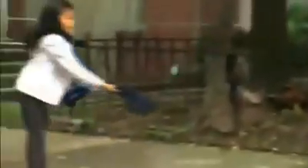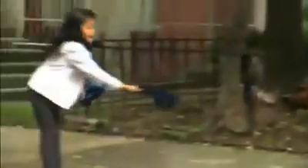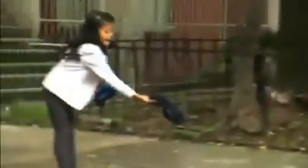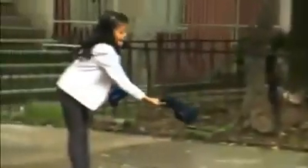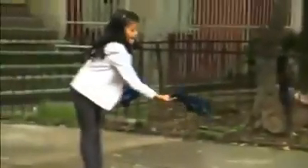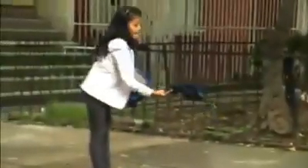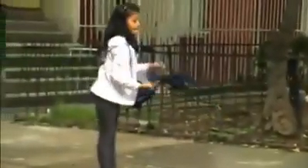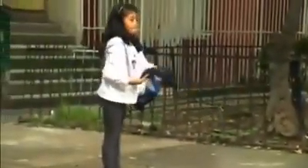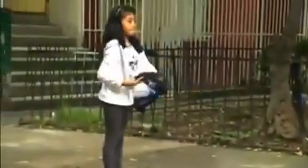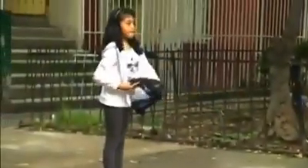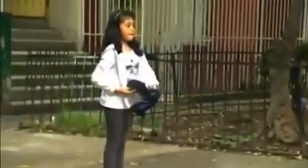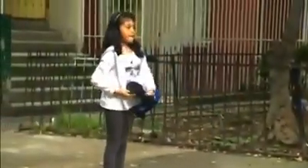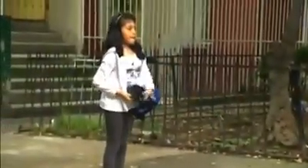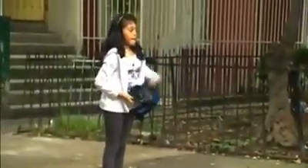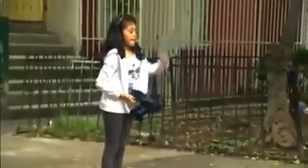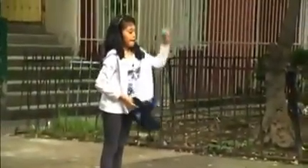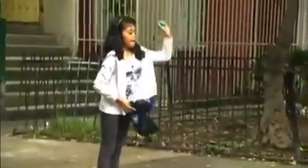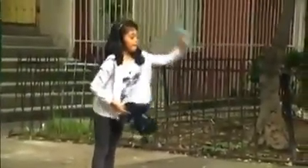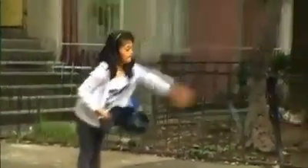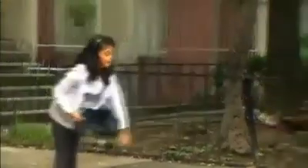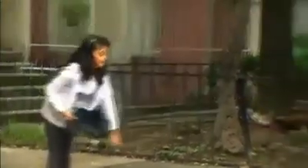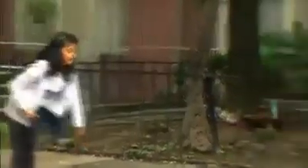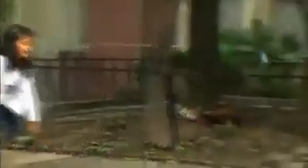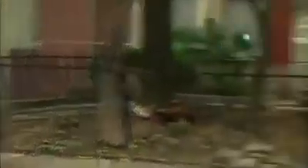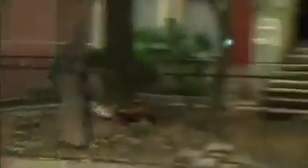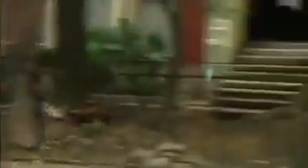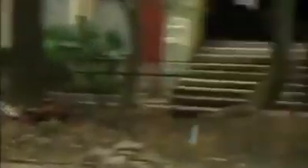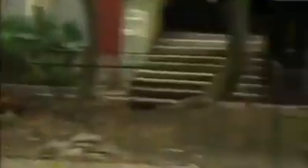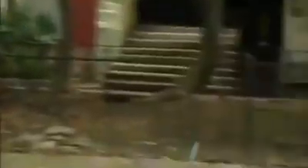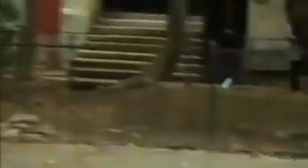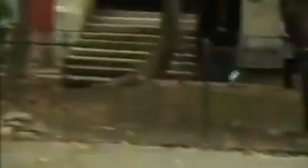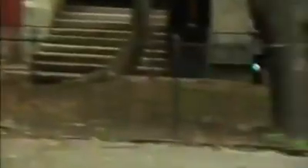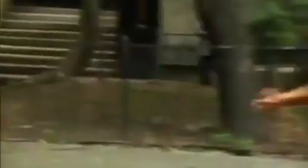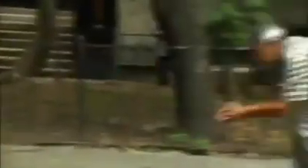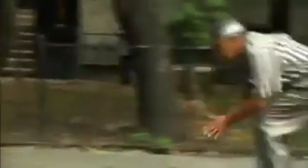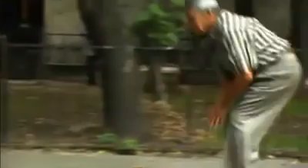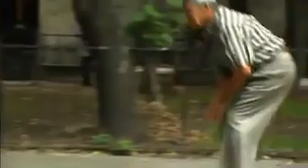él me la avienta y yo la cacho con la gorra.